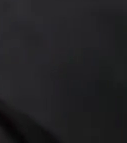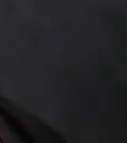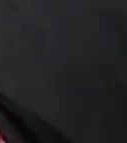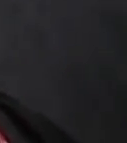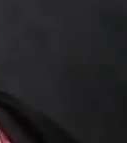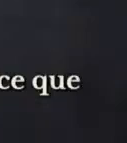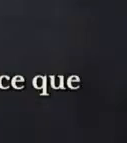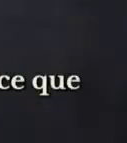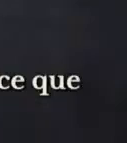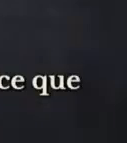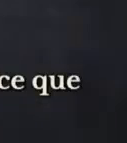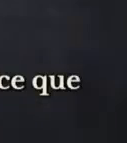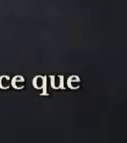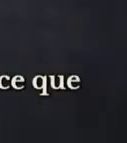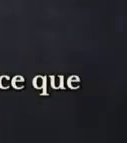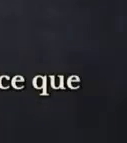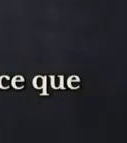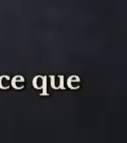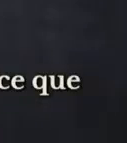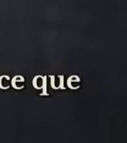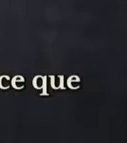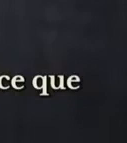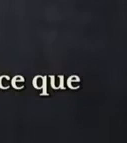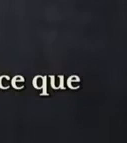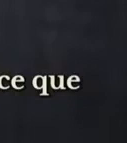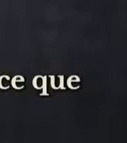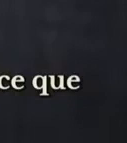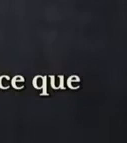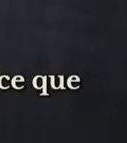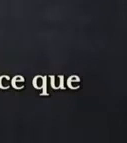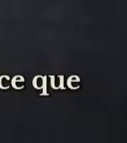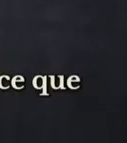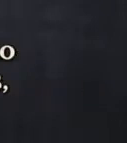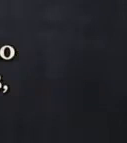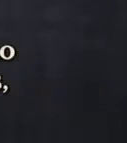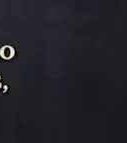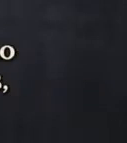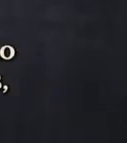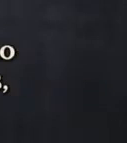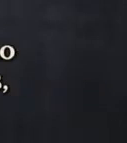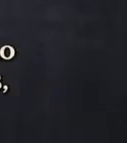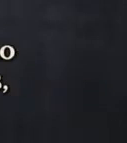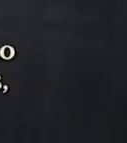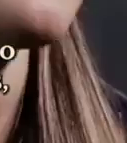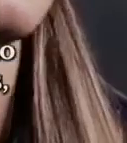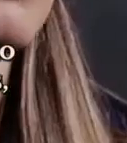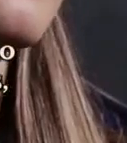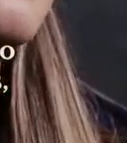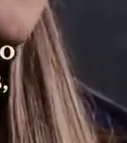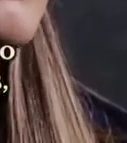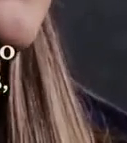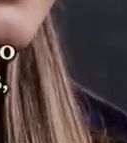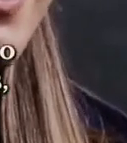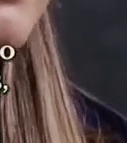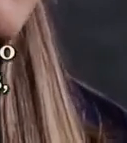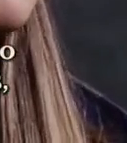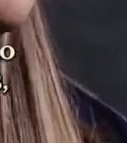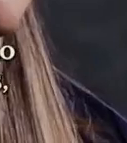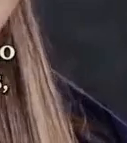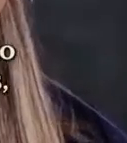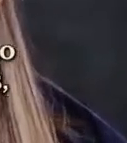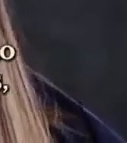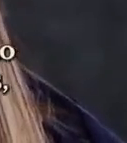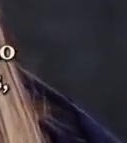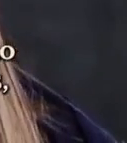cosas y el texto más o menos que la maestra para cada obra dice que una esencia es algo así como la verdad